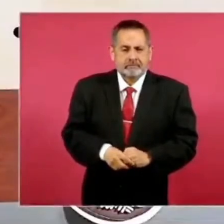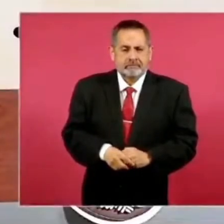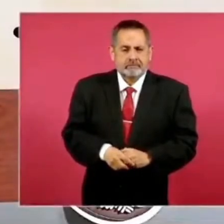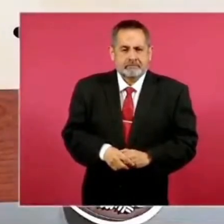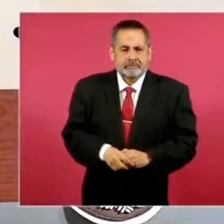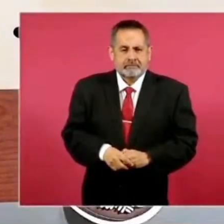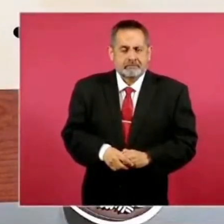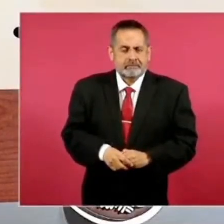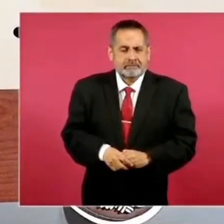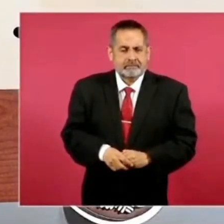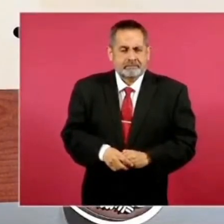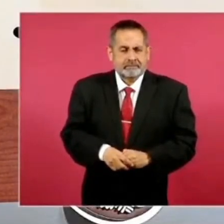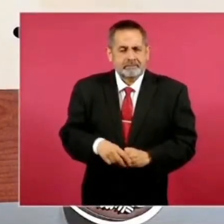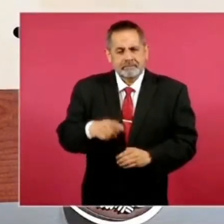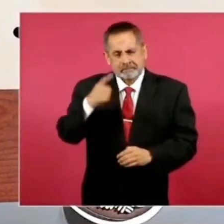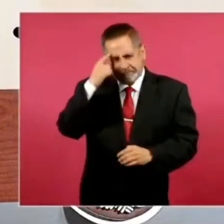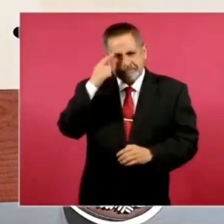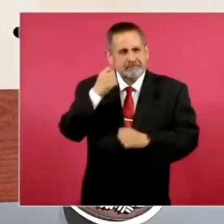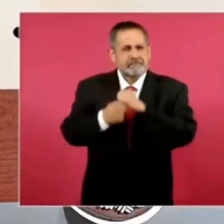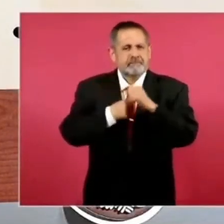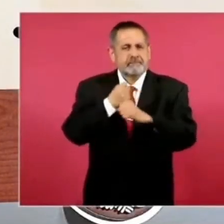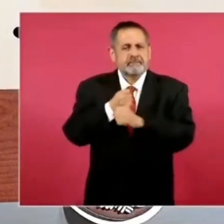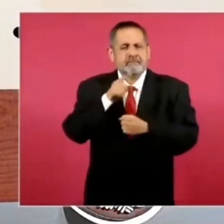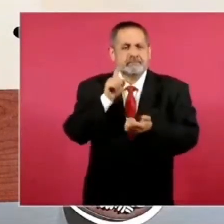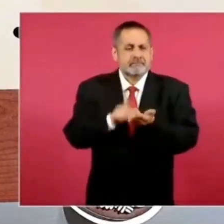en la primera mitad del siglo XIX?